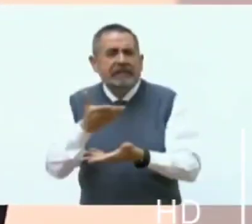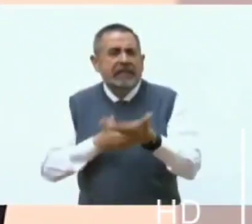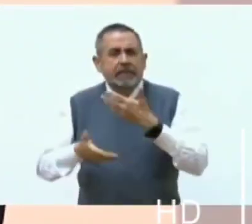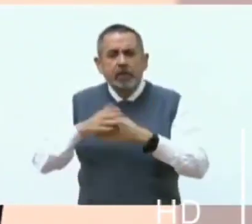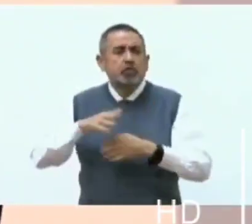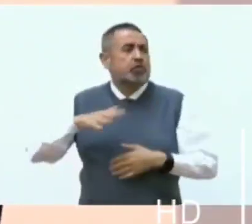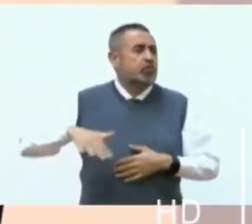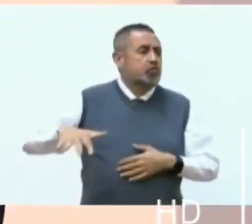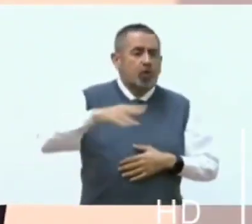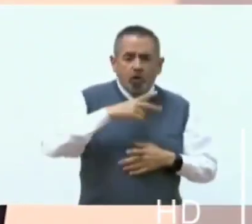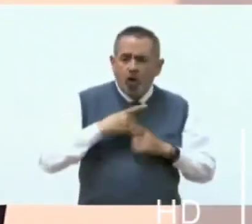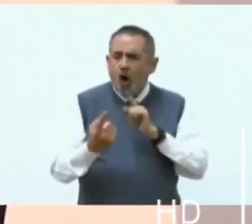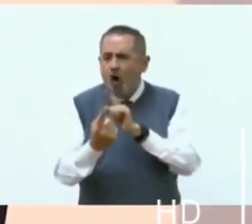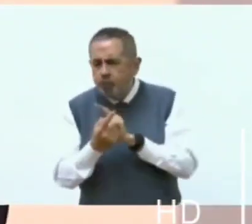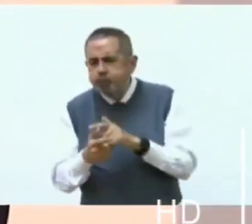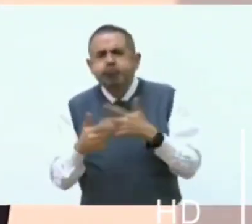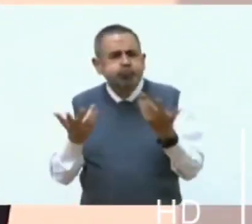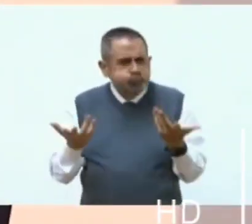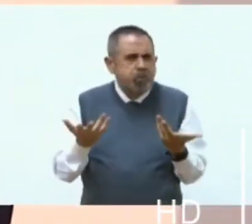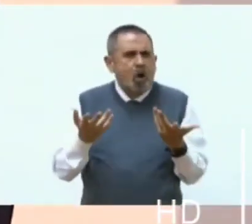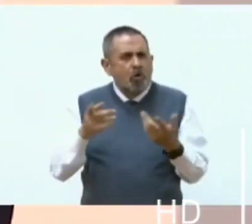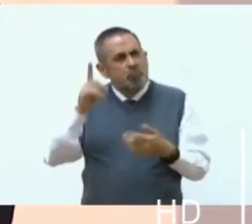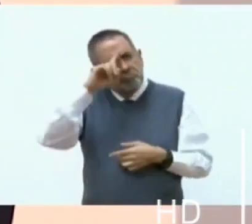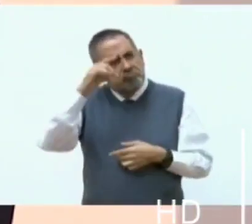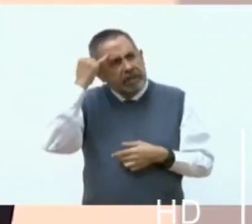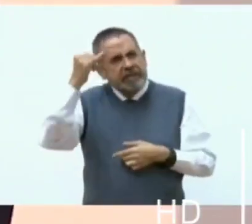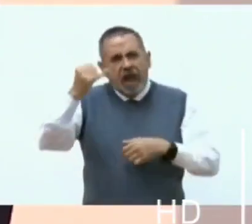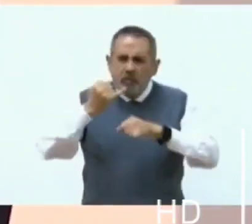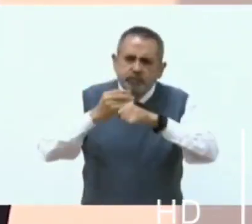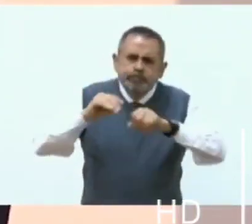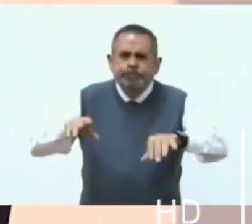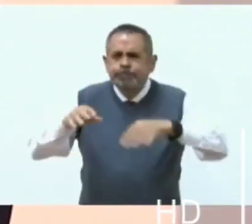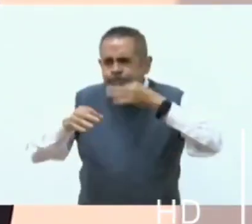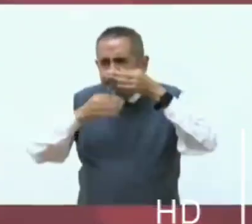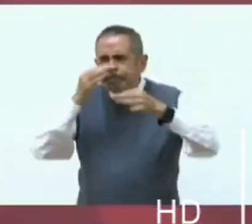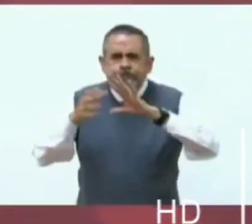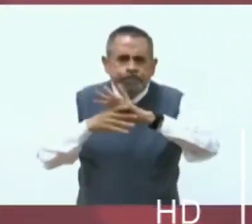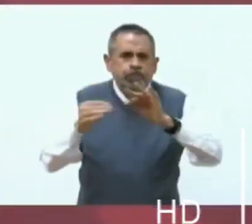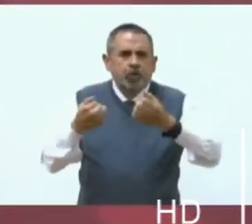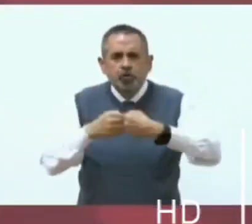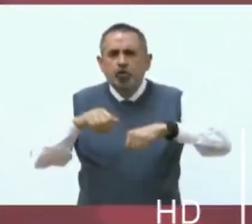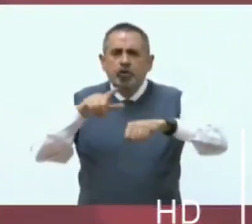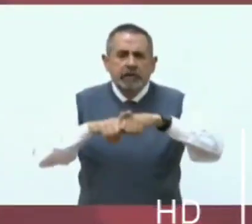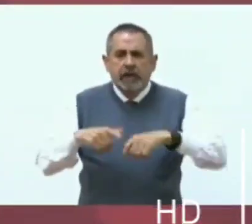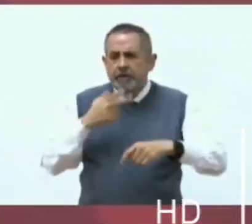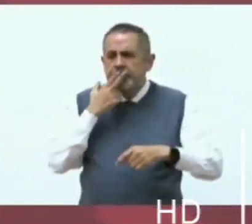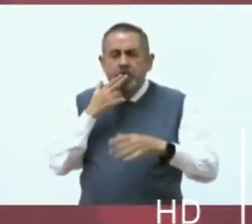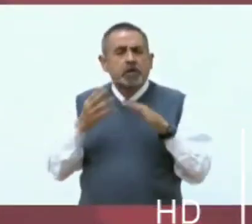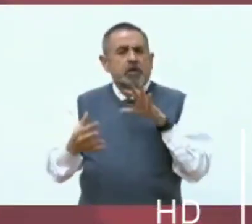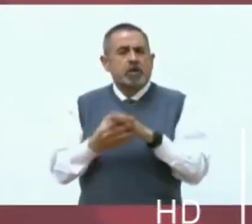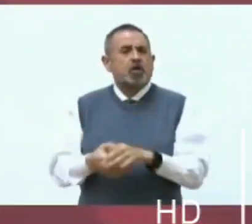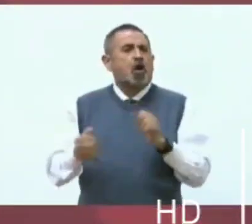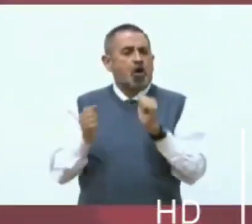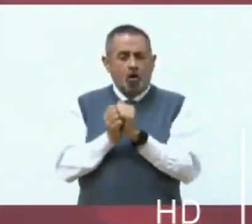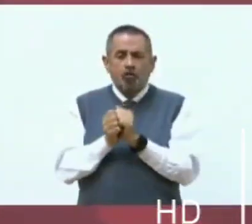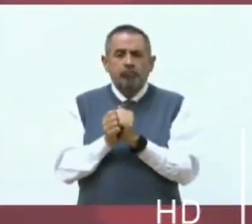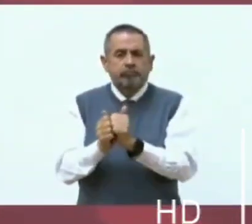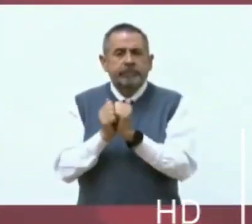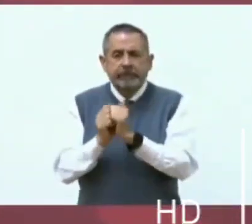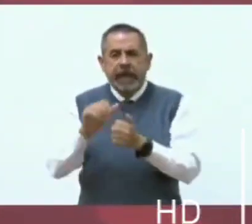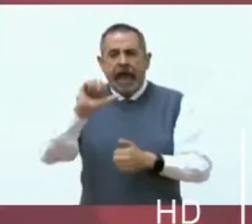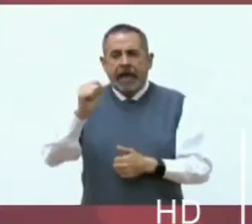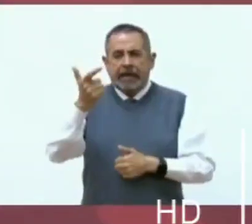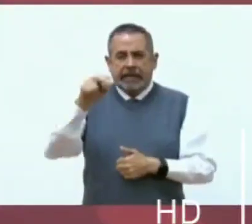público, crear estrategias para fomentar el uso institucional y social del patrimonio documental resguardado por el